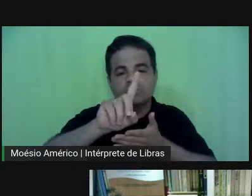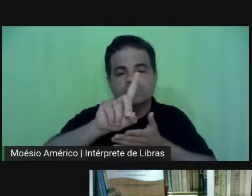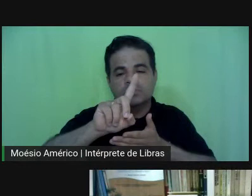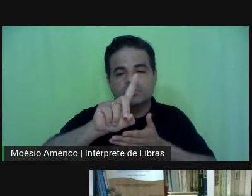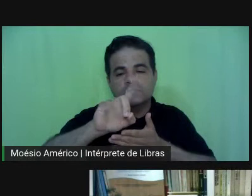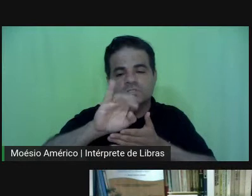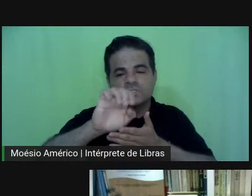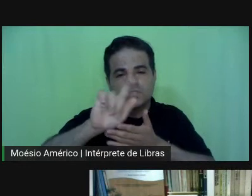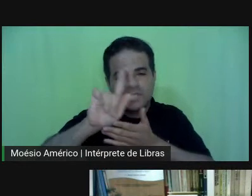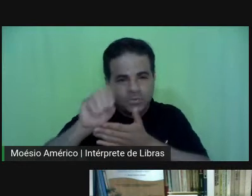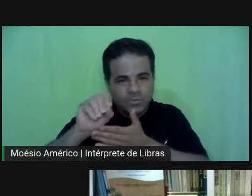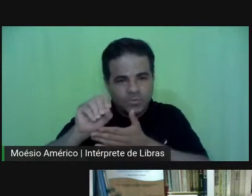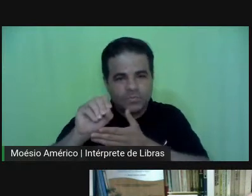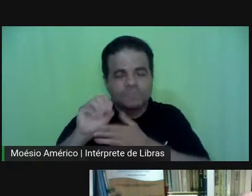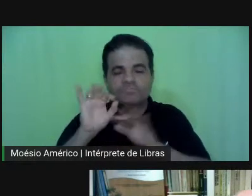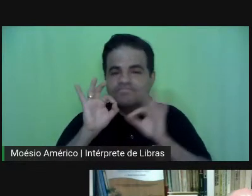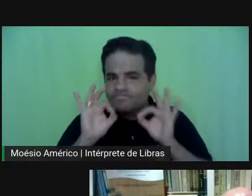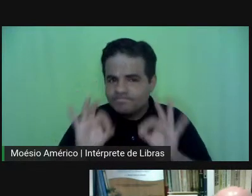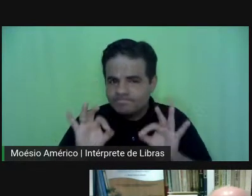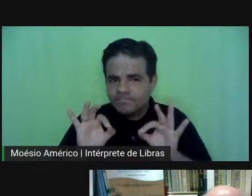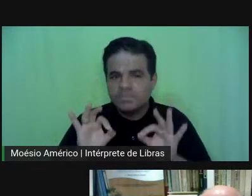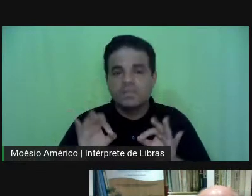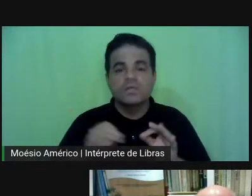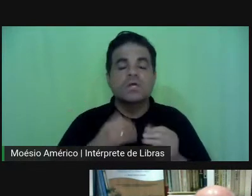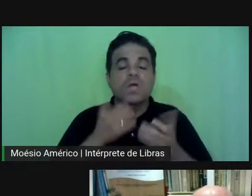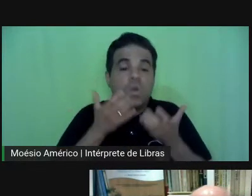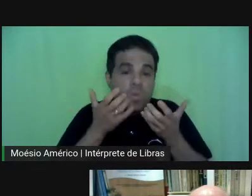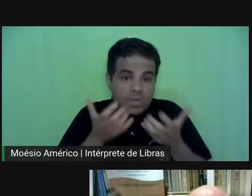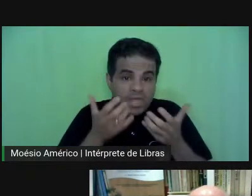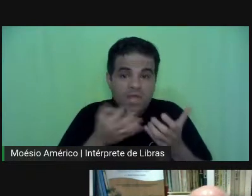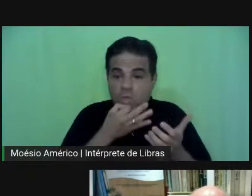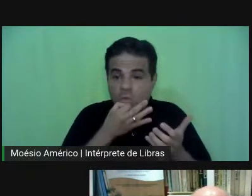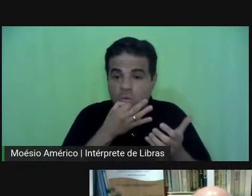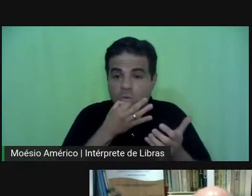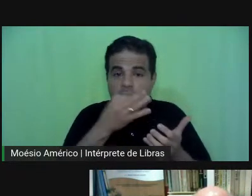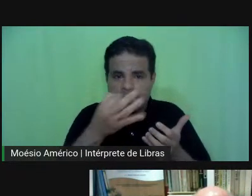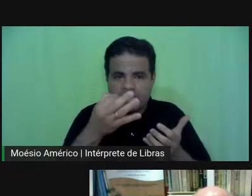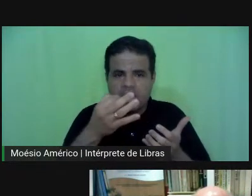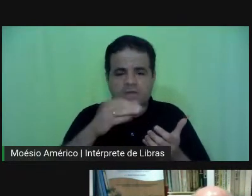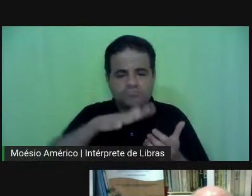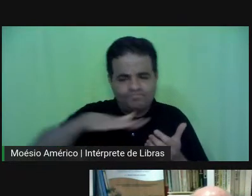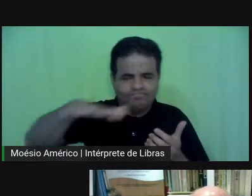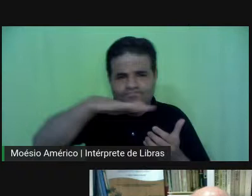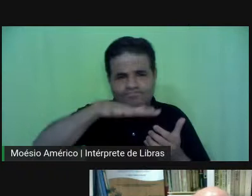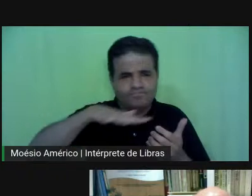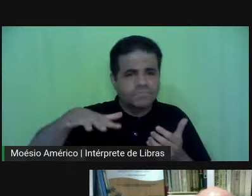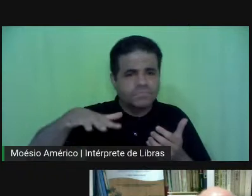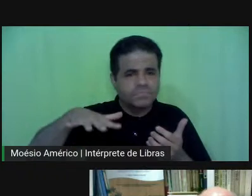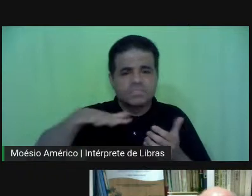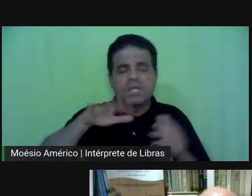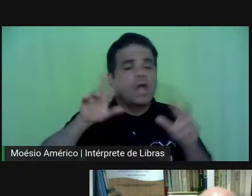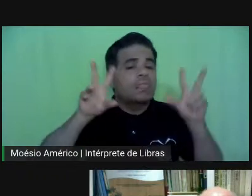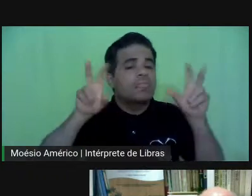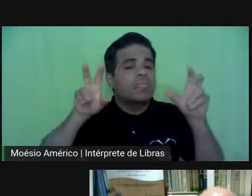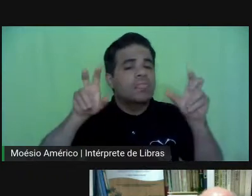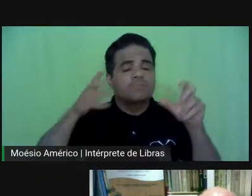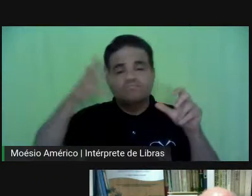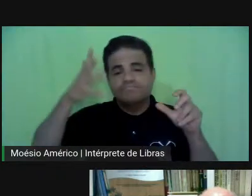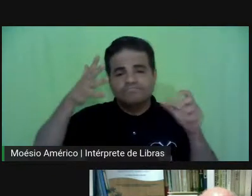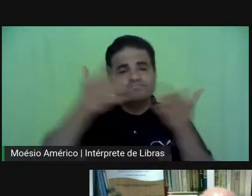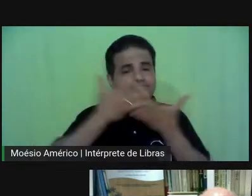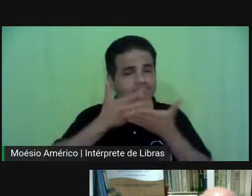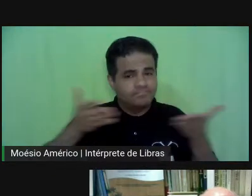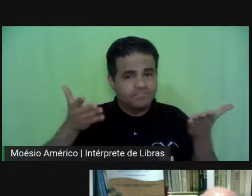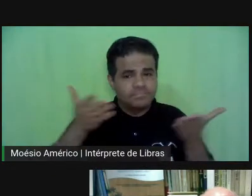para hacerlo bueno gustaría hacer un comentario general aquí se trata de un baneo evidentemente